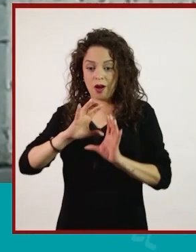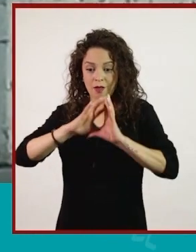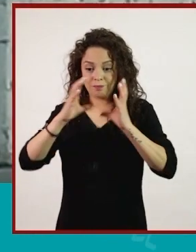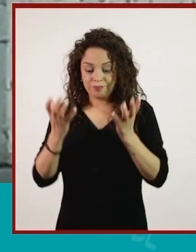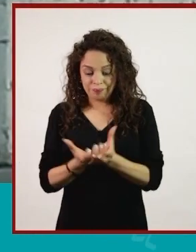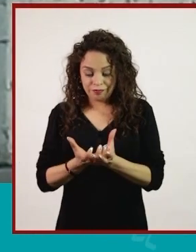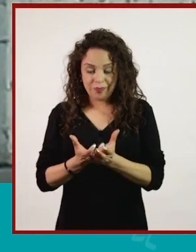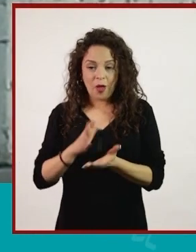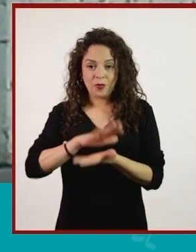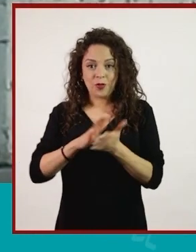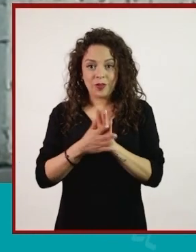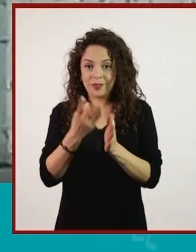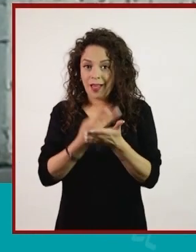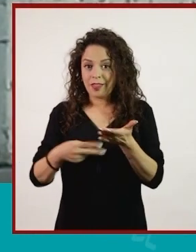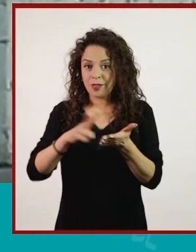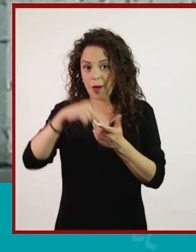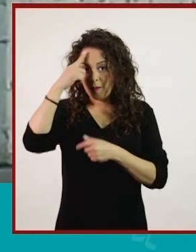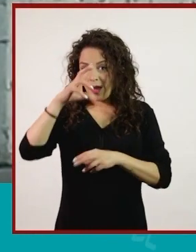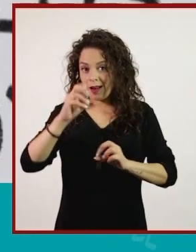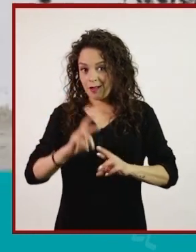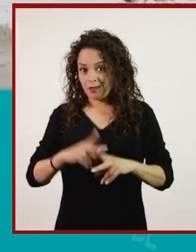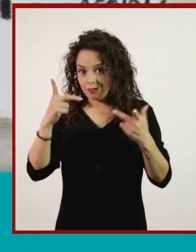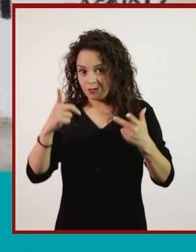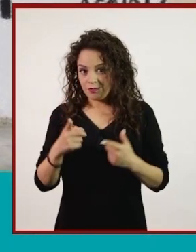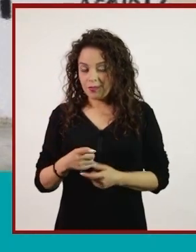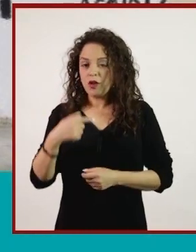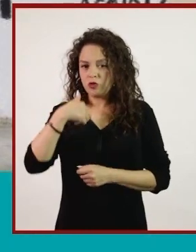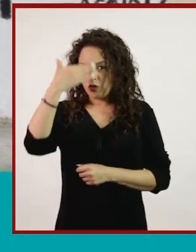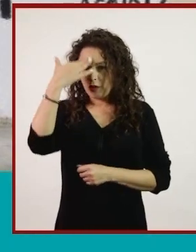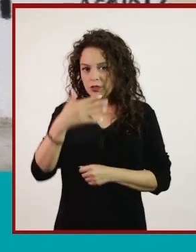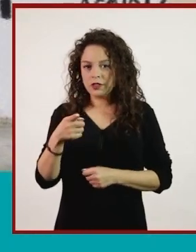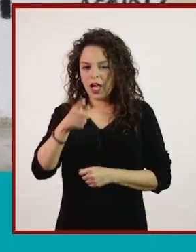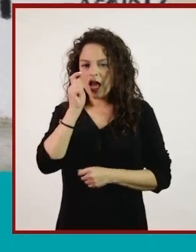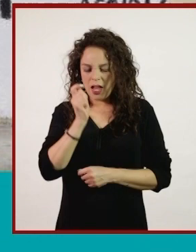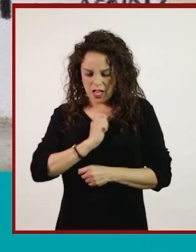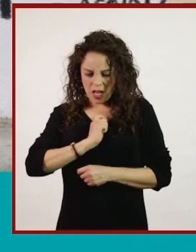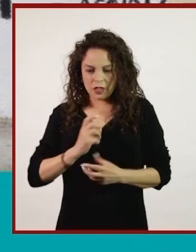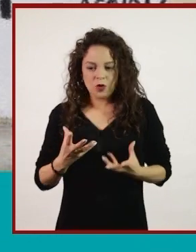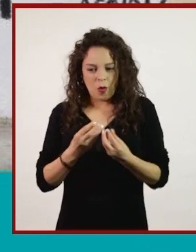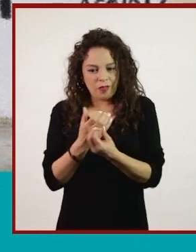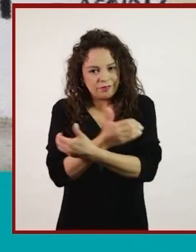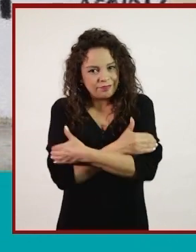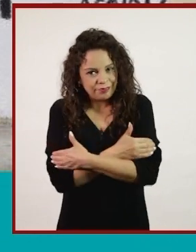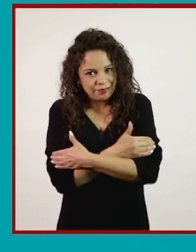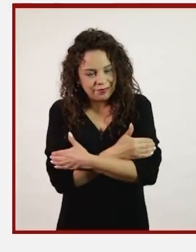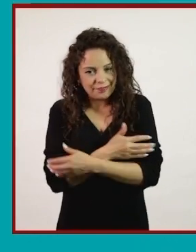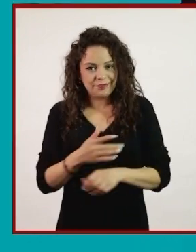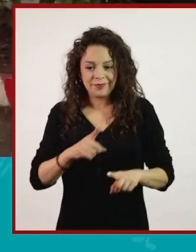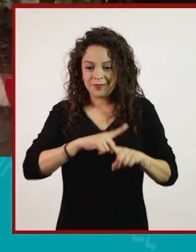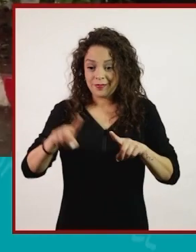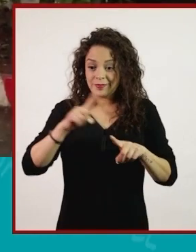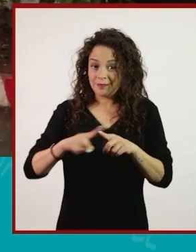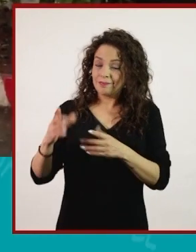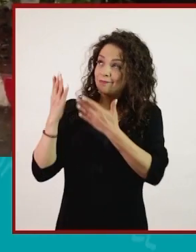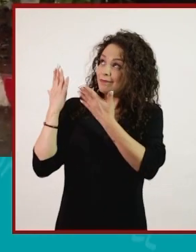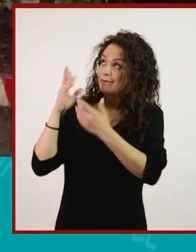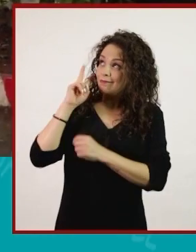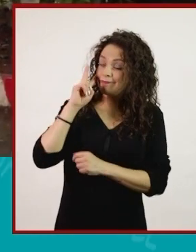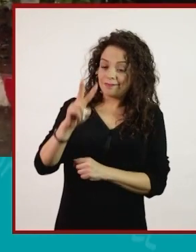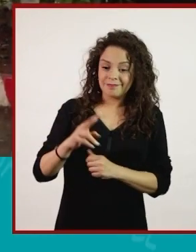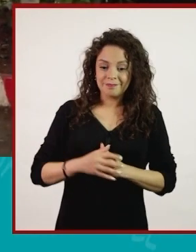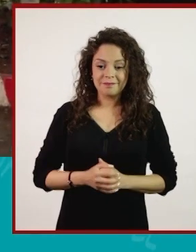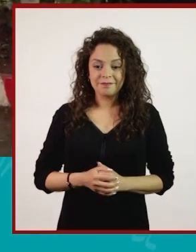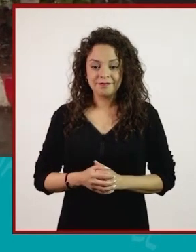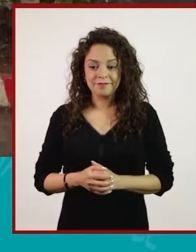corazón envuelto en doble tortilla para que no se rompa" o "en tus brazos sé quién soy" son el tipo de poemas que han invadido las bardas de